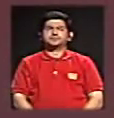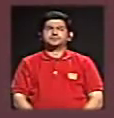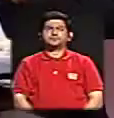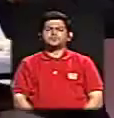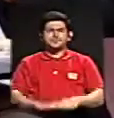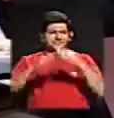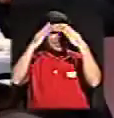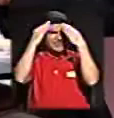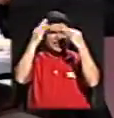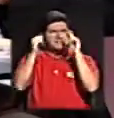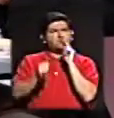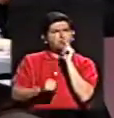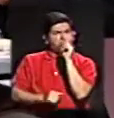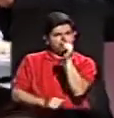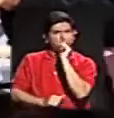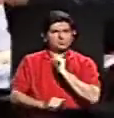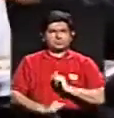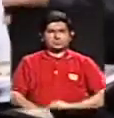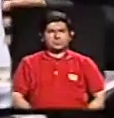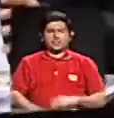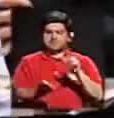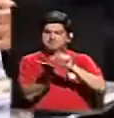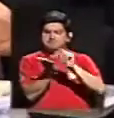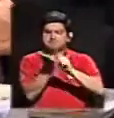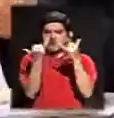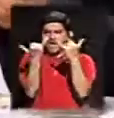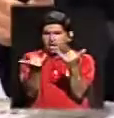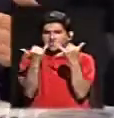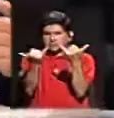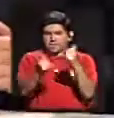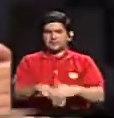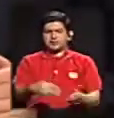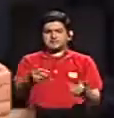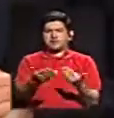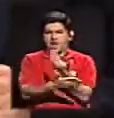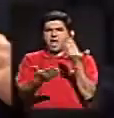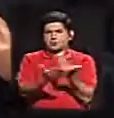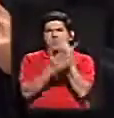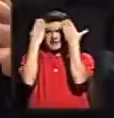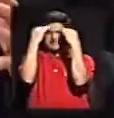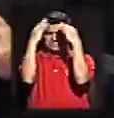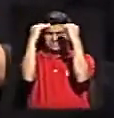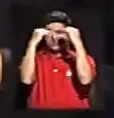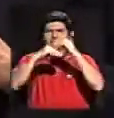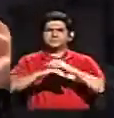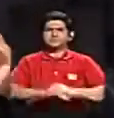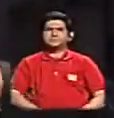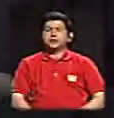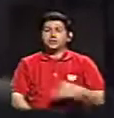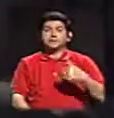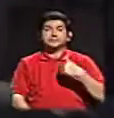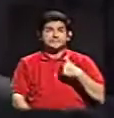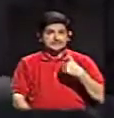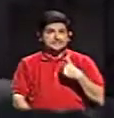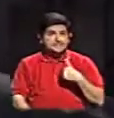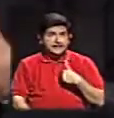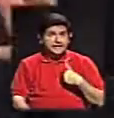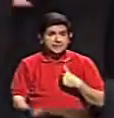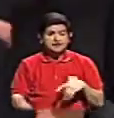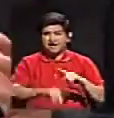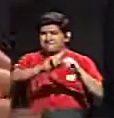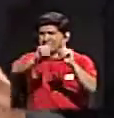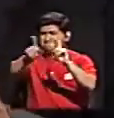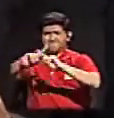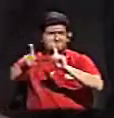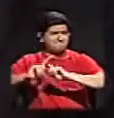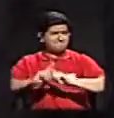El informe que ustedes están publicando en estos días, o la actualización, tiene una gama